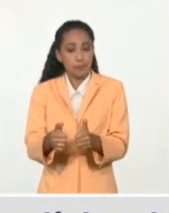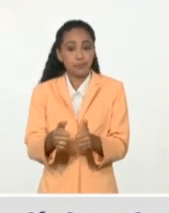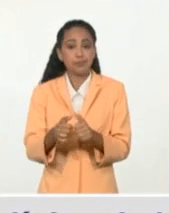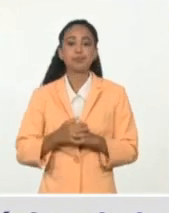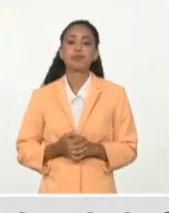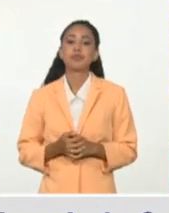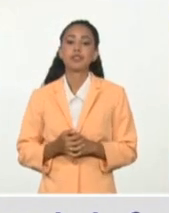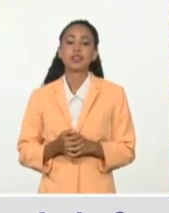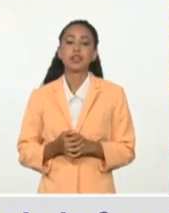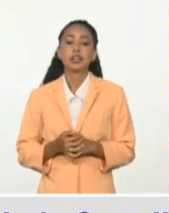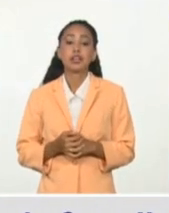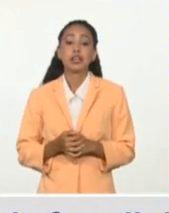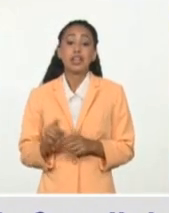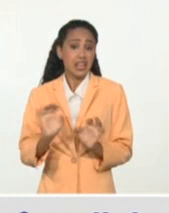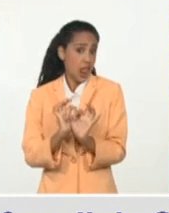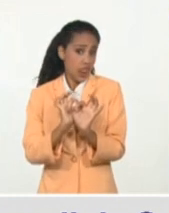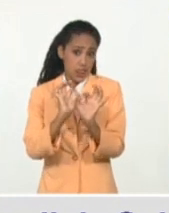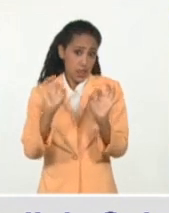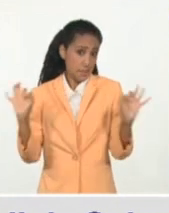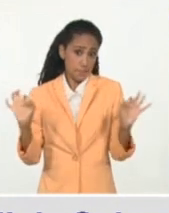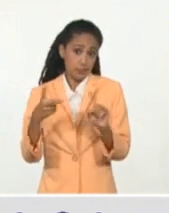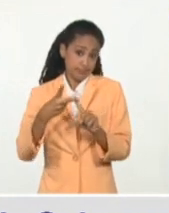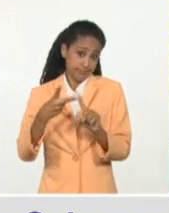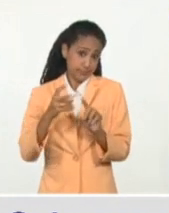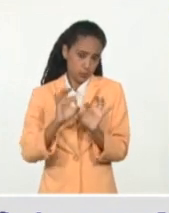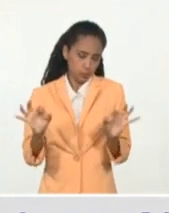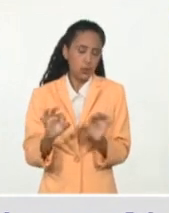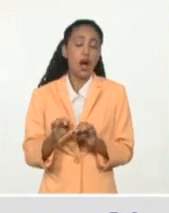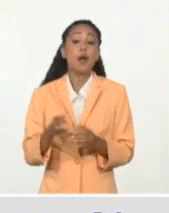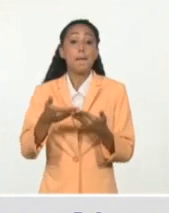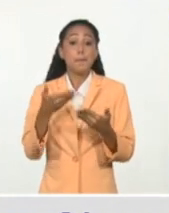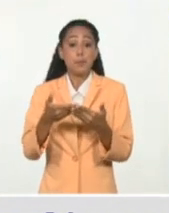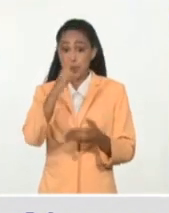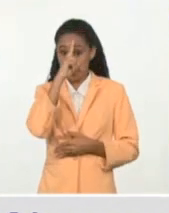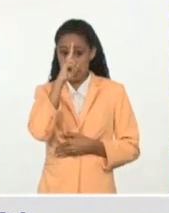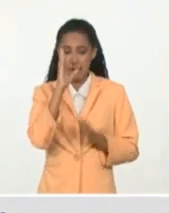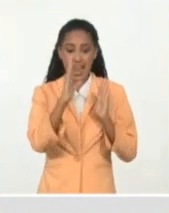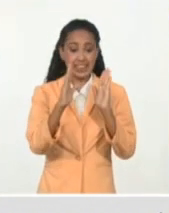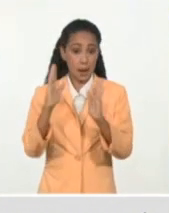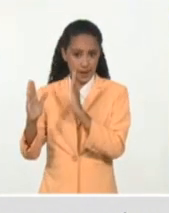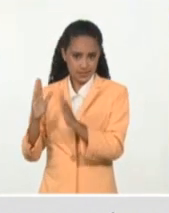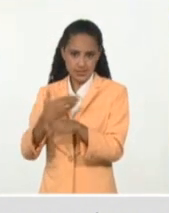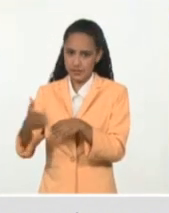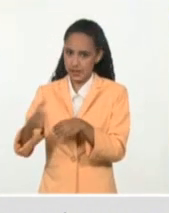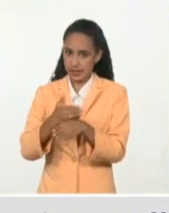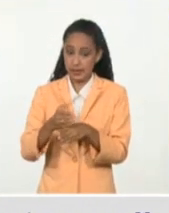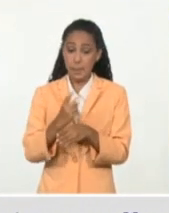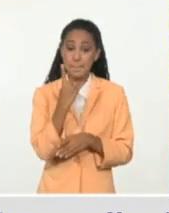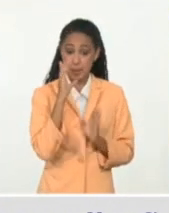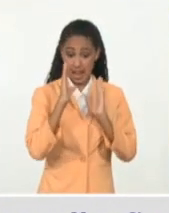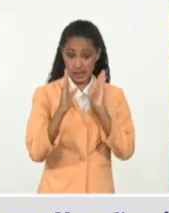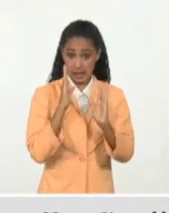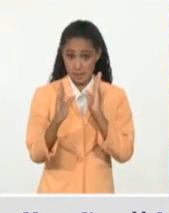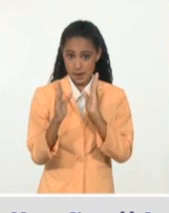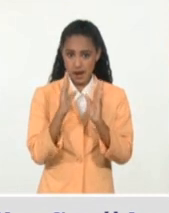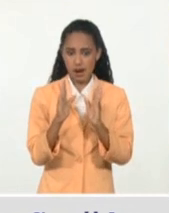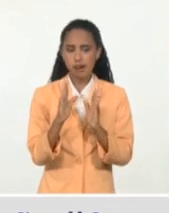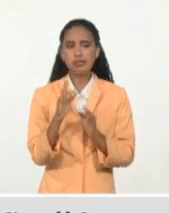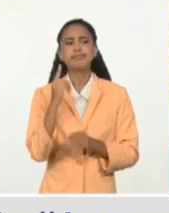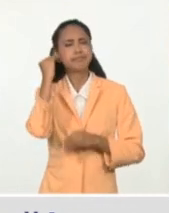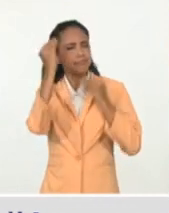eficaz. Los ensayos clínicos se dividen por etapas. En una etapa, fase 1, sobre todo se analiza la seguridad del candidato